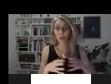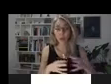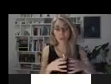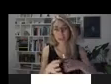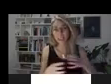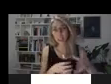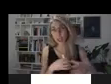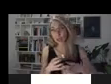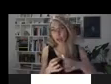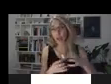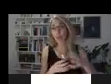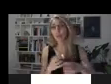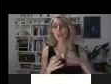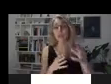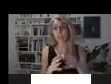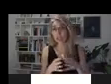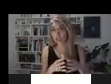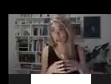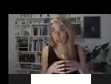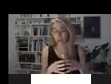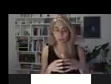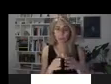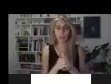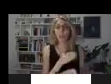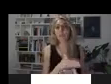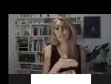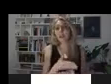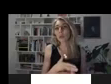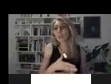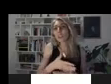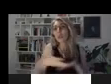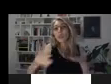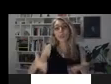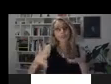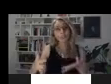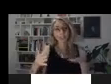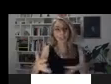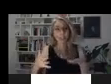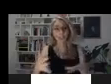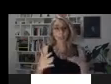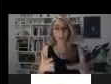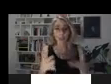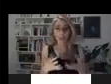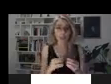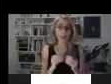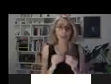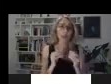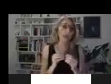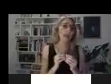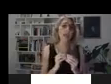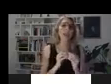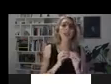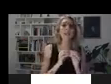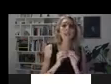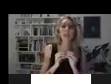unos eventos que van traccionando un público internacional, empieza a haber un circuito de ferias en esa propia ciudad. No es